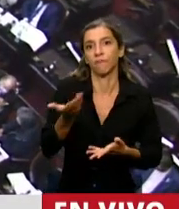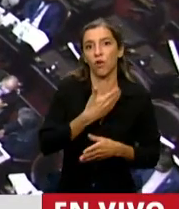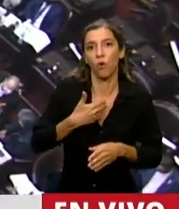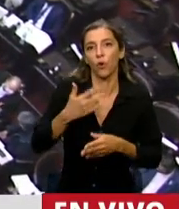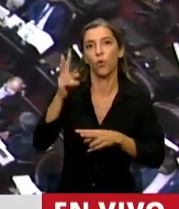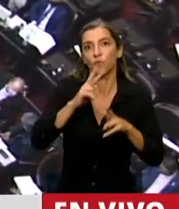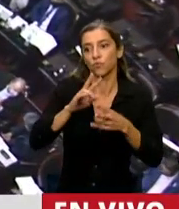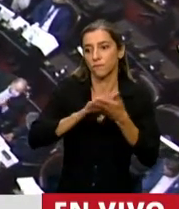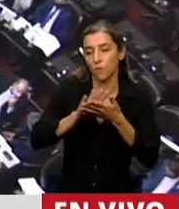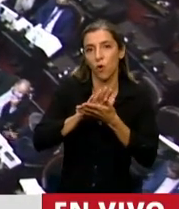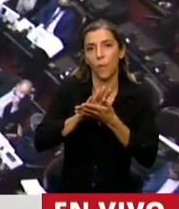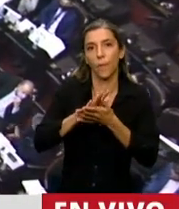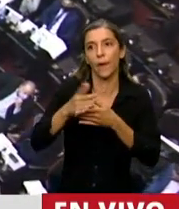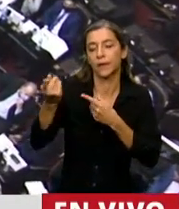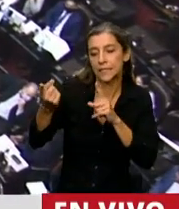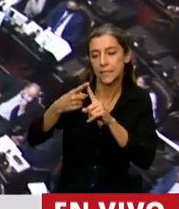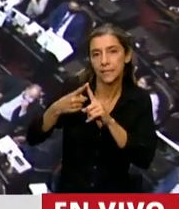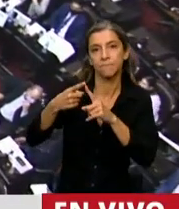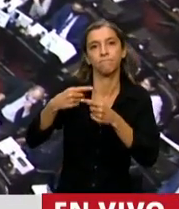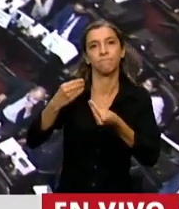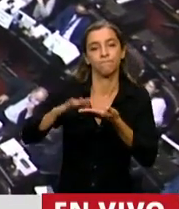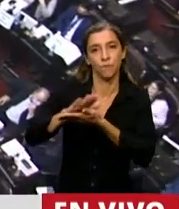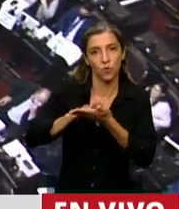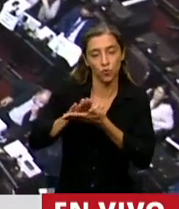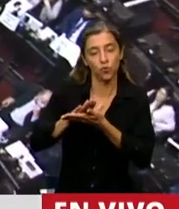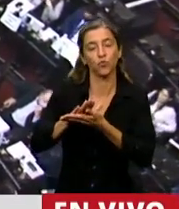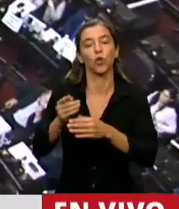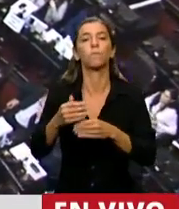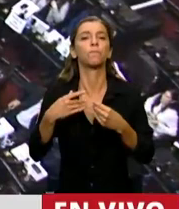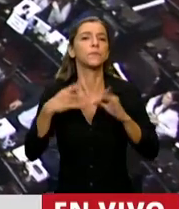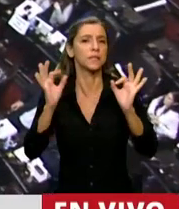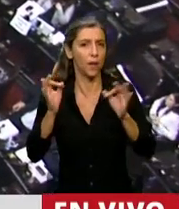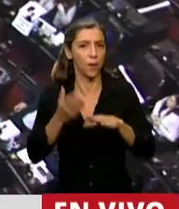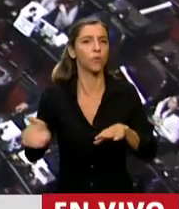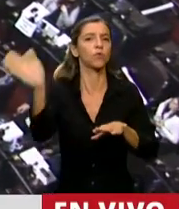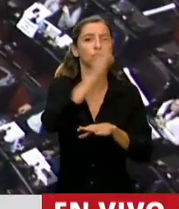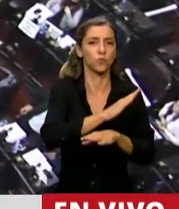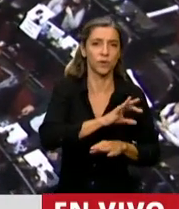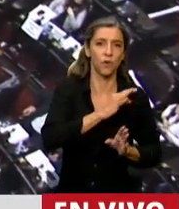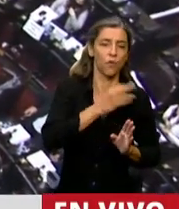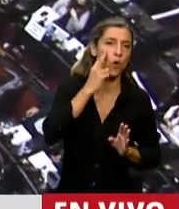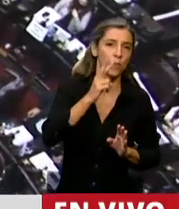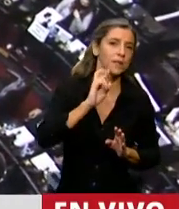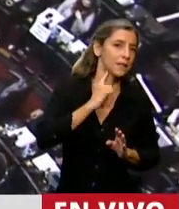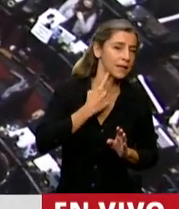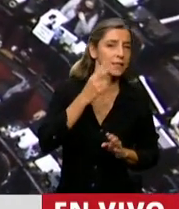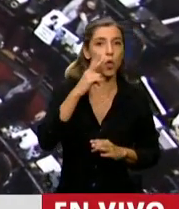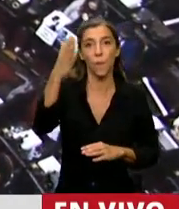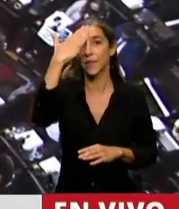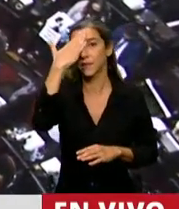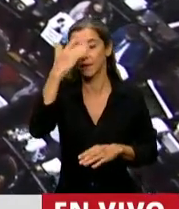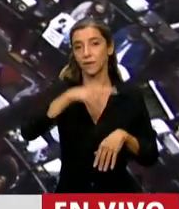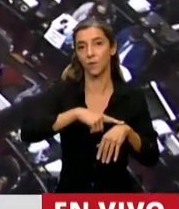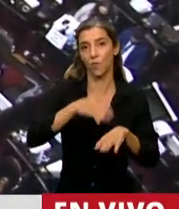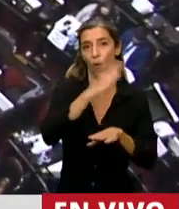del 2001, durante el ciclo político que fue entre 2013 y 2015, bajo las presidencias de Néstor Kirchner primero